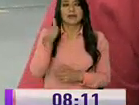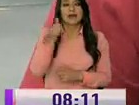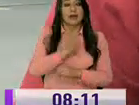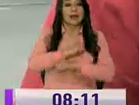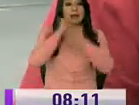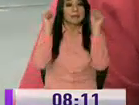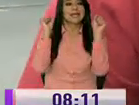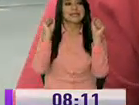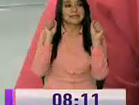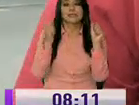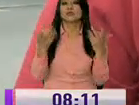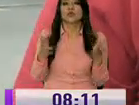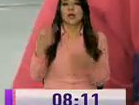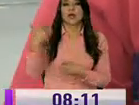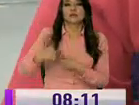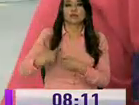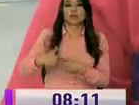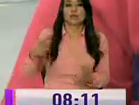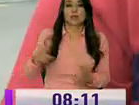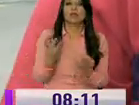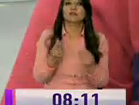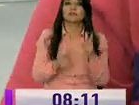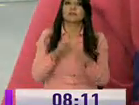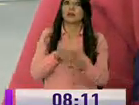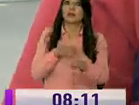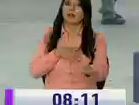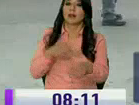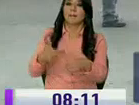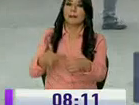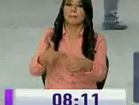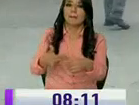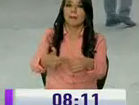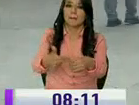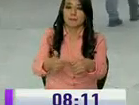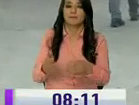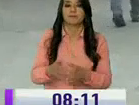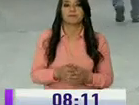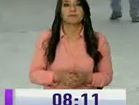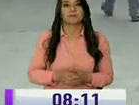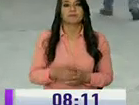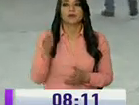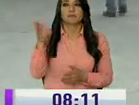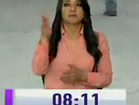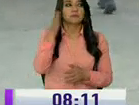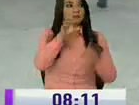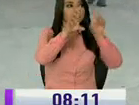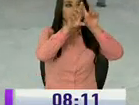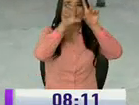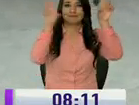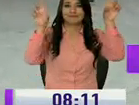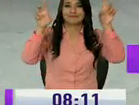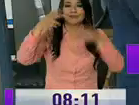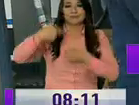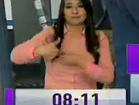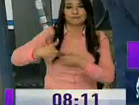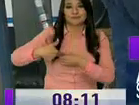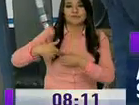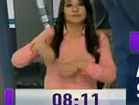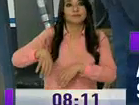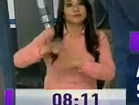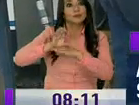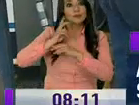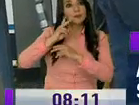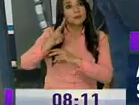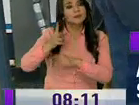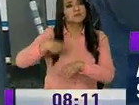mañana por la alta afluencia de clientela que tuvimos. En un breve recorrido por las gasolineras de la capital, se pudo observar